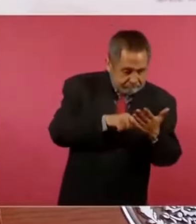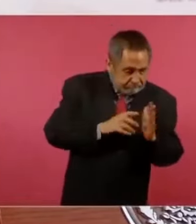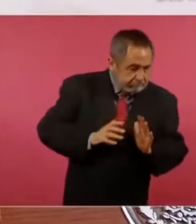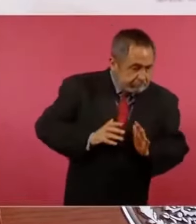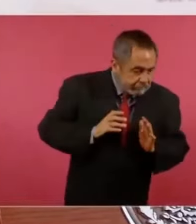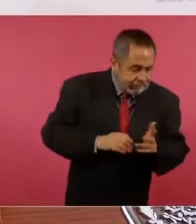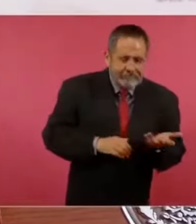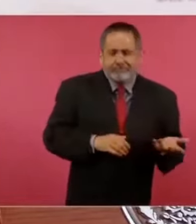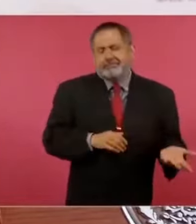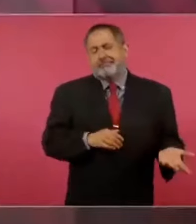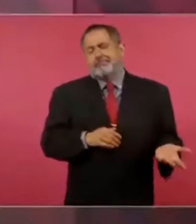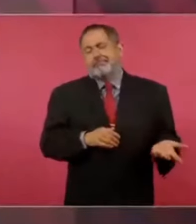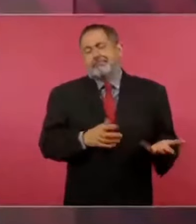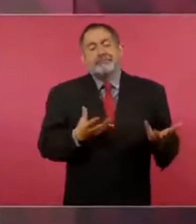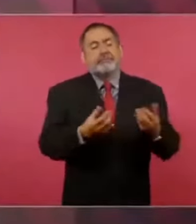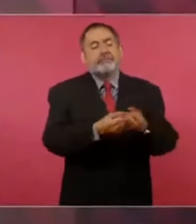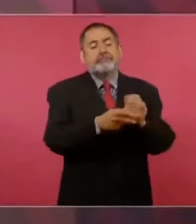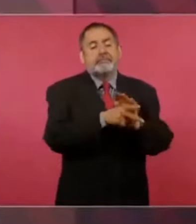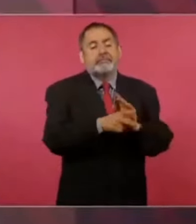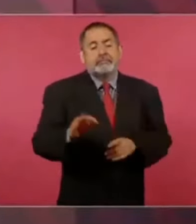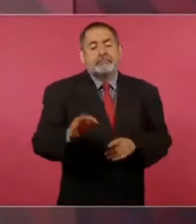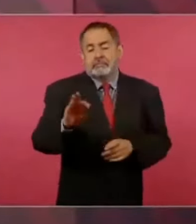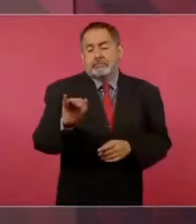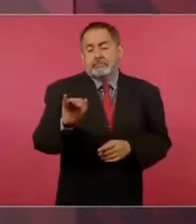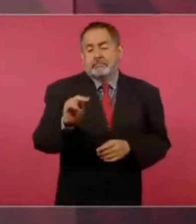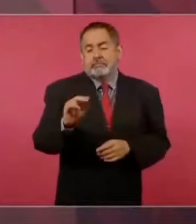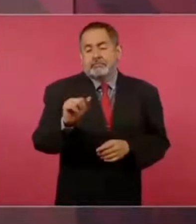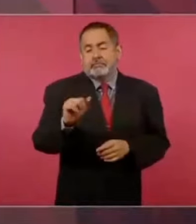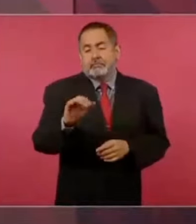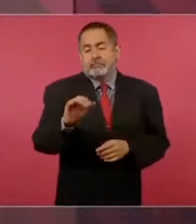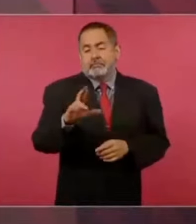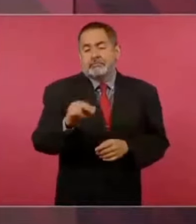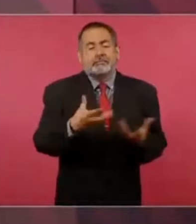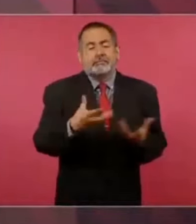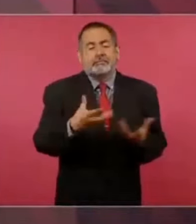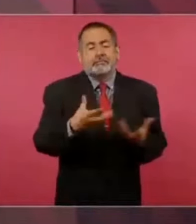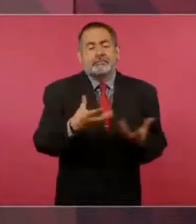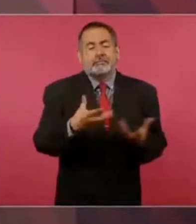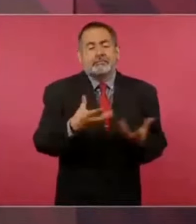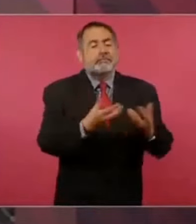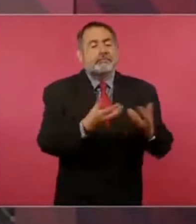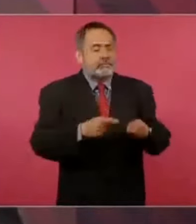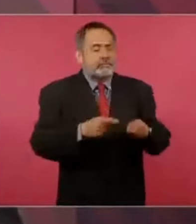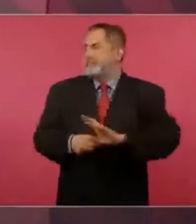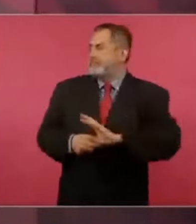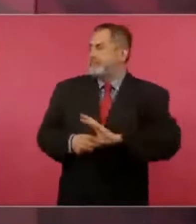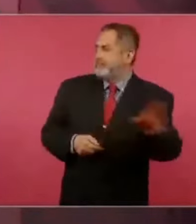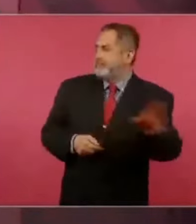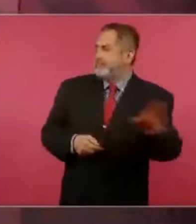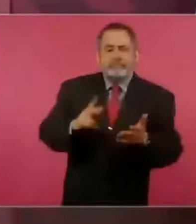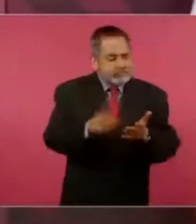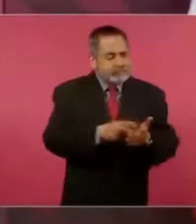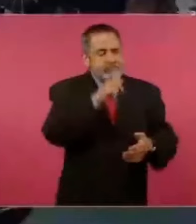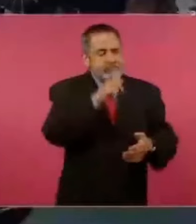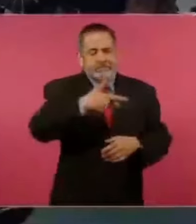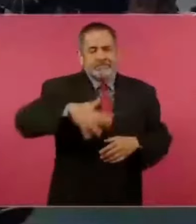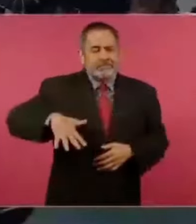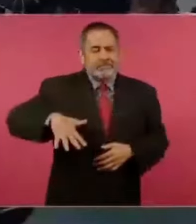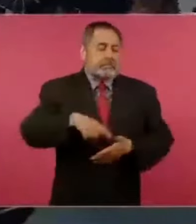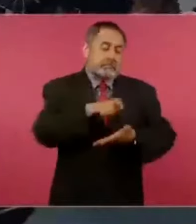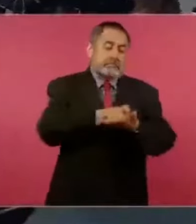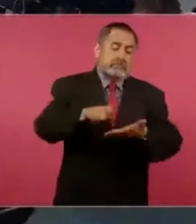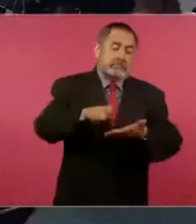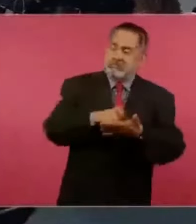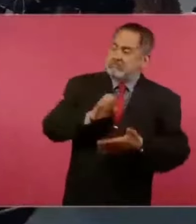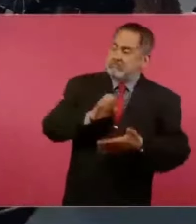al Financiero asociado con Bloomberg, pues volvemos a lo mismo de los articulistas.